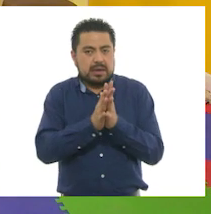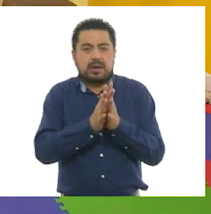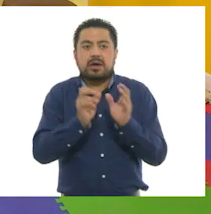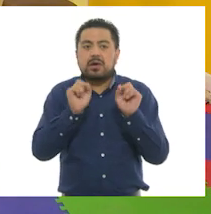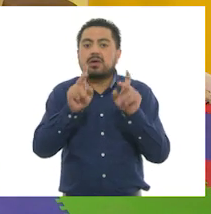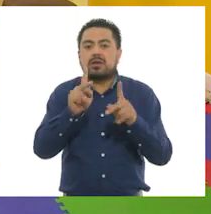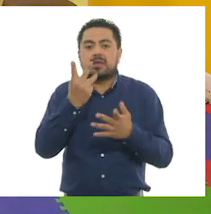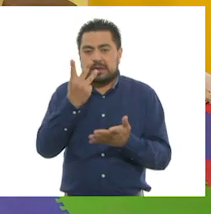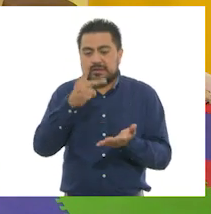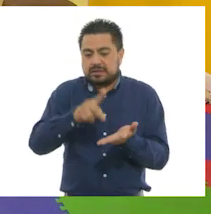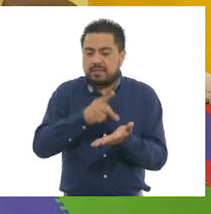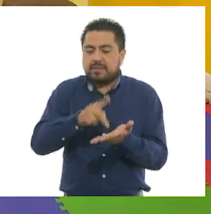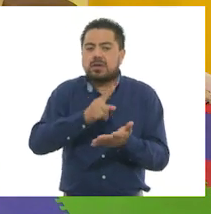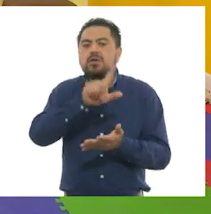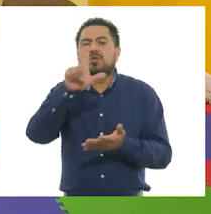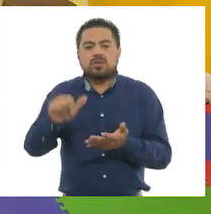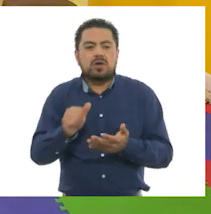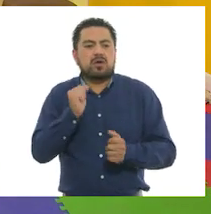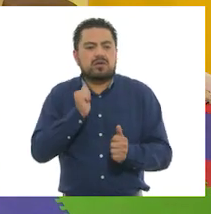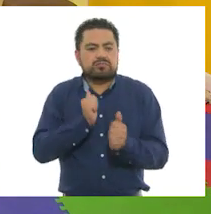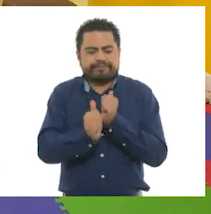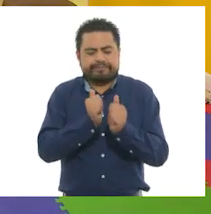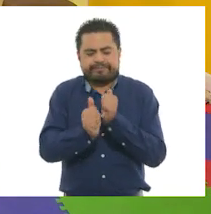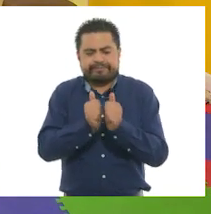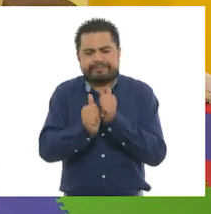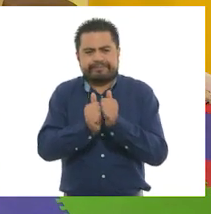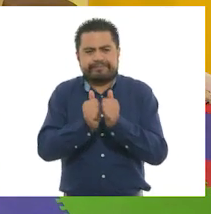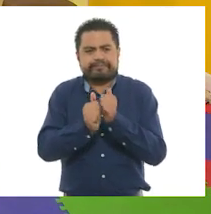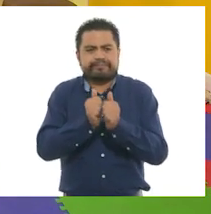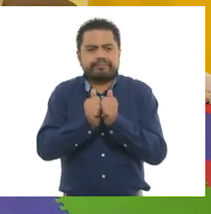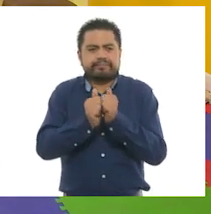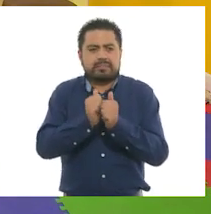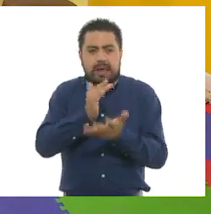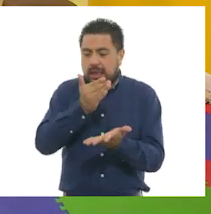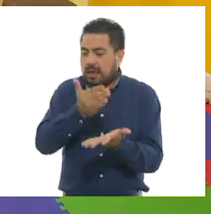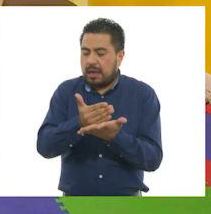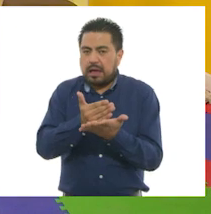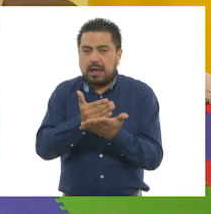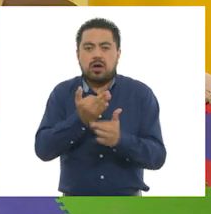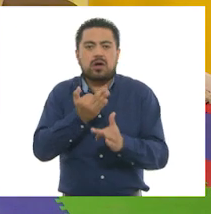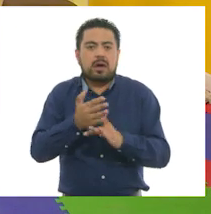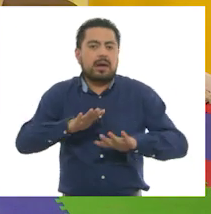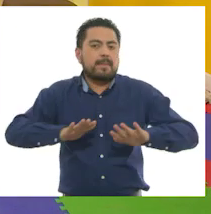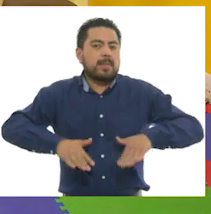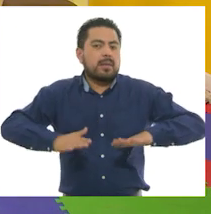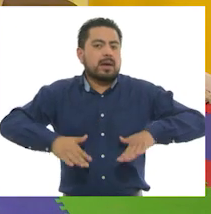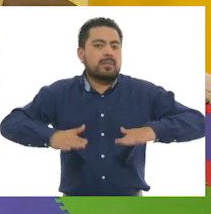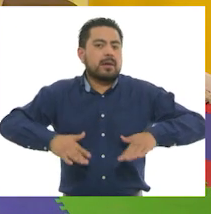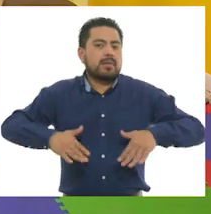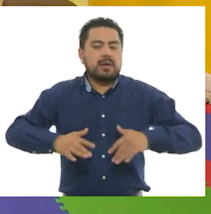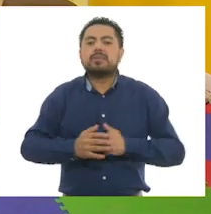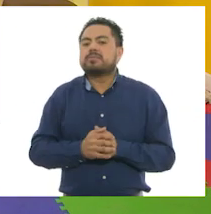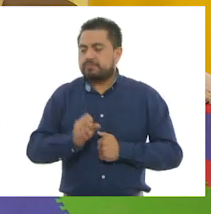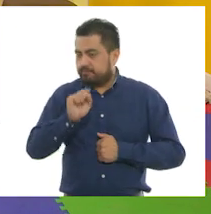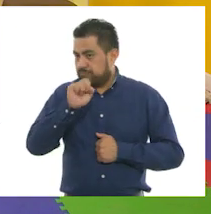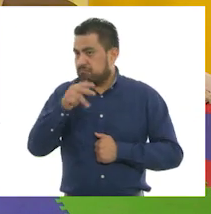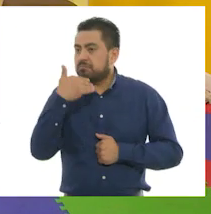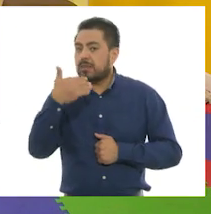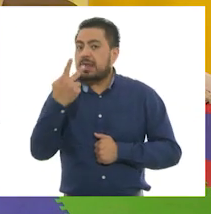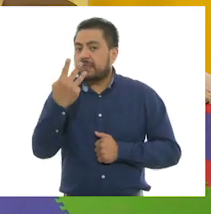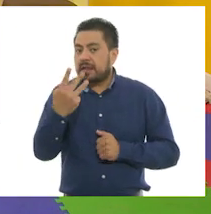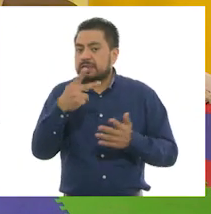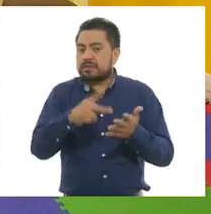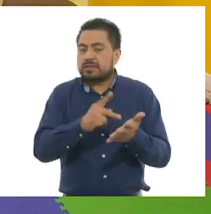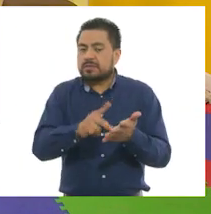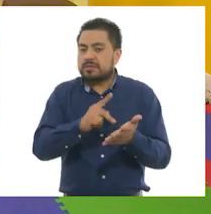Lo hacemos 3 veces y luego vamos a correr y parar y damos palmadas en nuestras piernas. Muy bien. ¿Sale? 3 veces